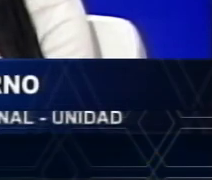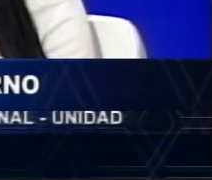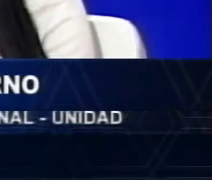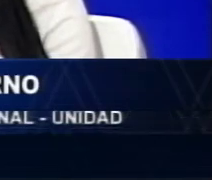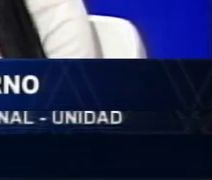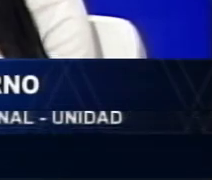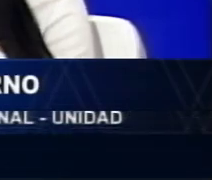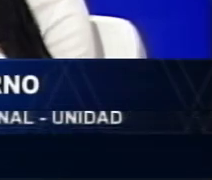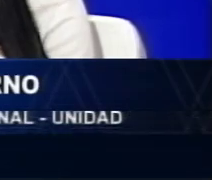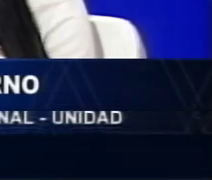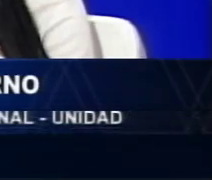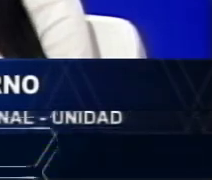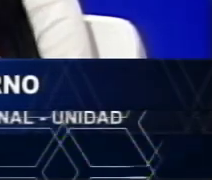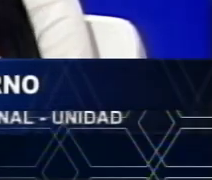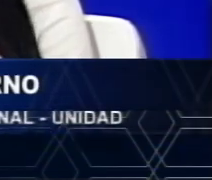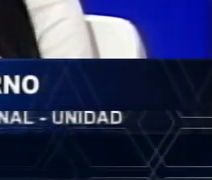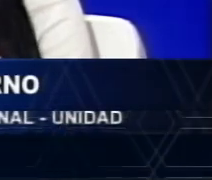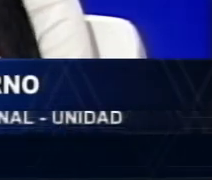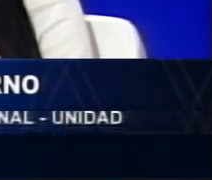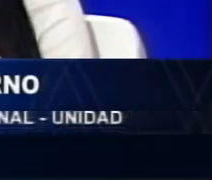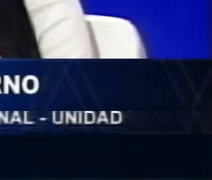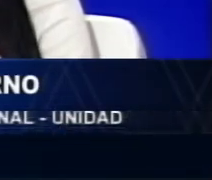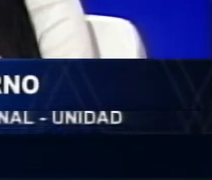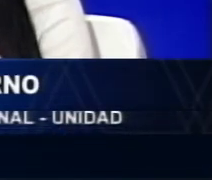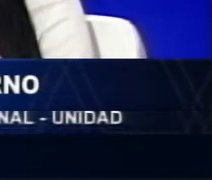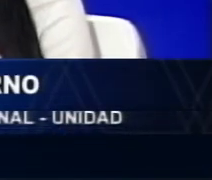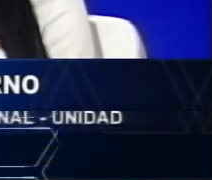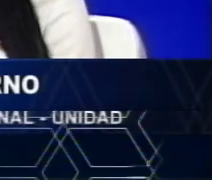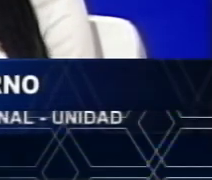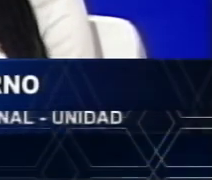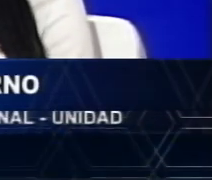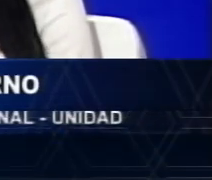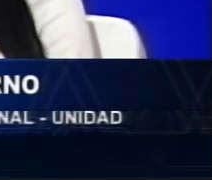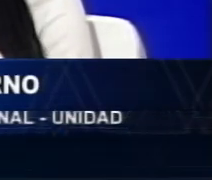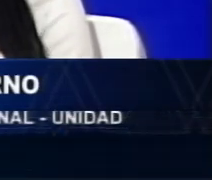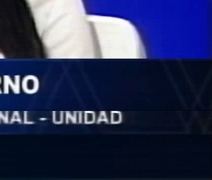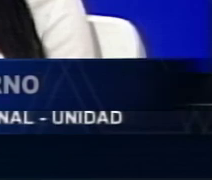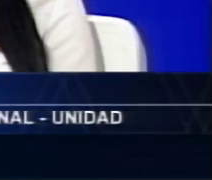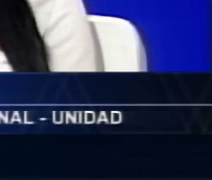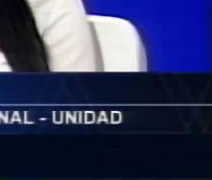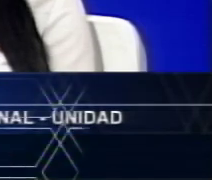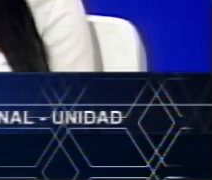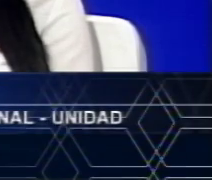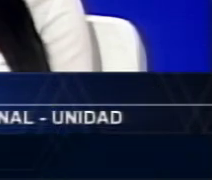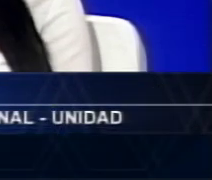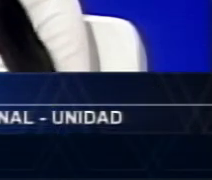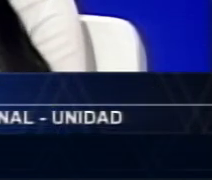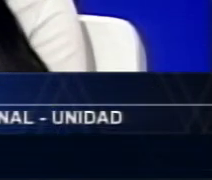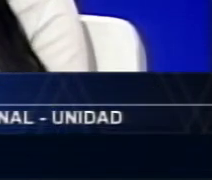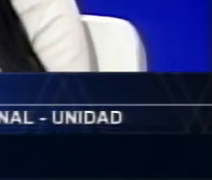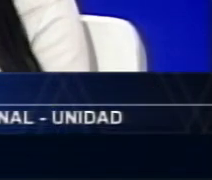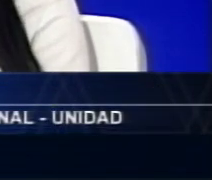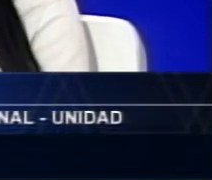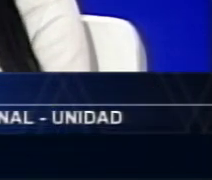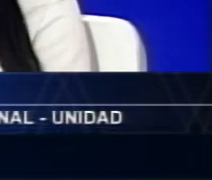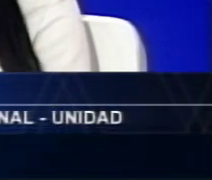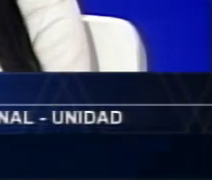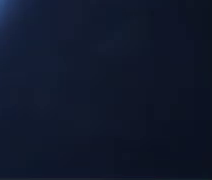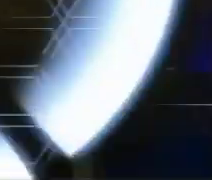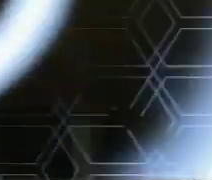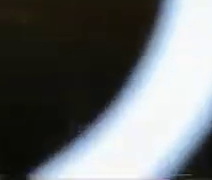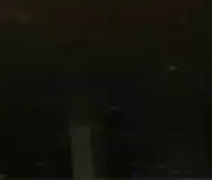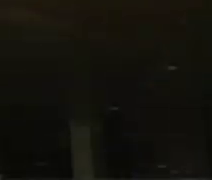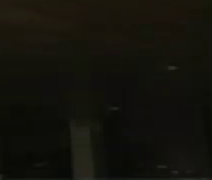Situación en la frontera. Diputada Laidy Gómez aseguró que el derecho a la salud y a la vida no pueden esperar.